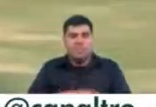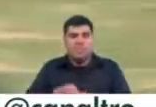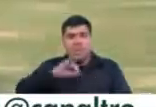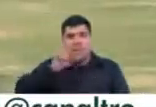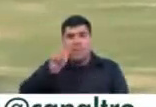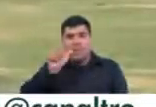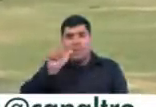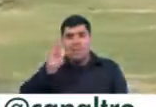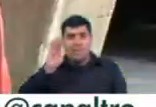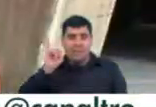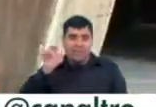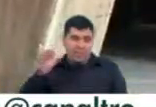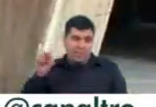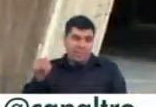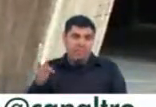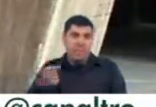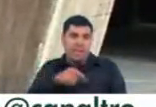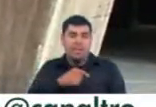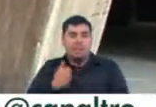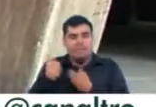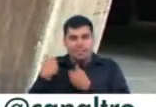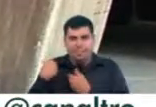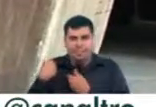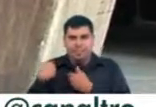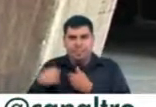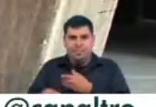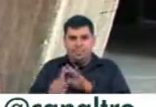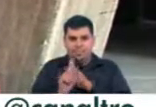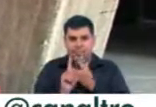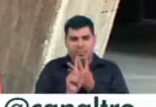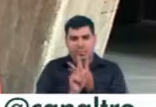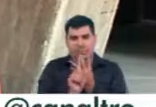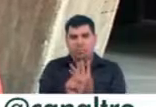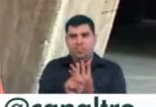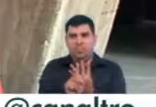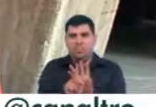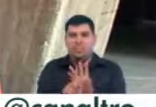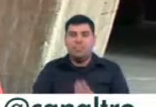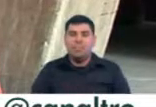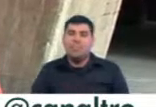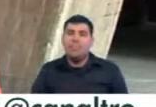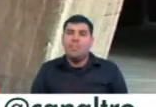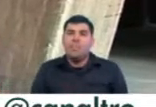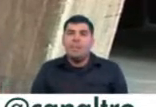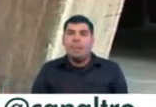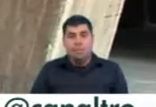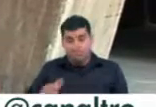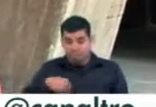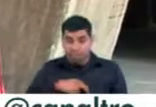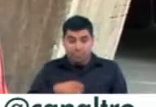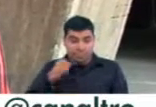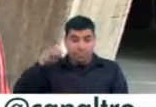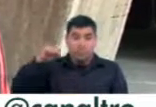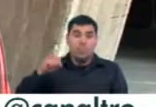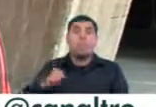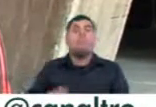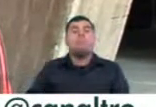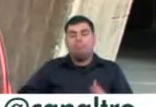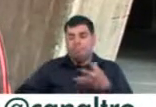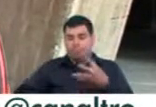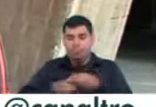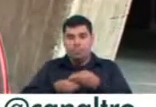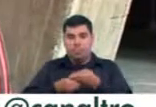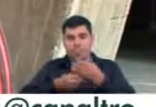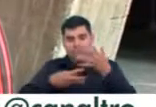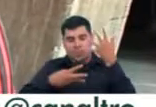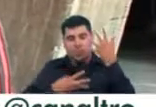ataque fronterizo todos sabemos que si ganamos cuando clasificamos eso que estamos apuntando a eso que obviamente